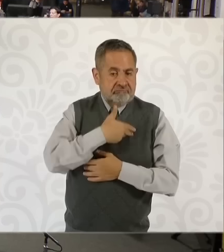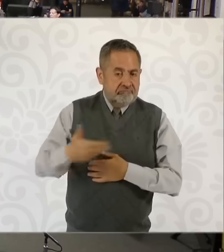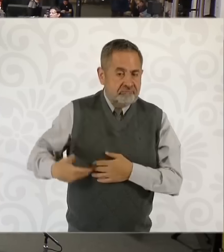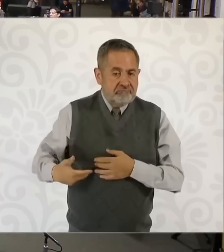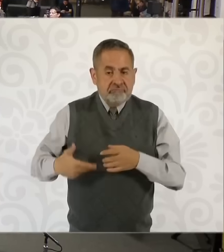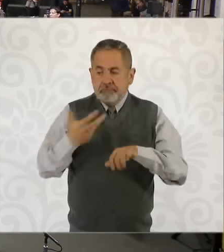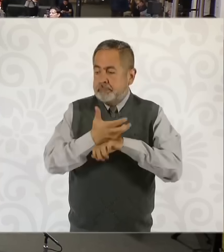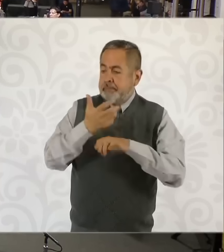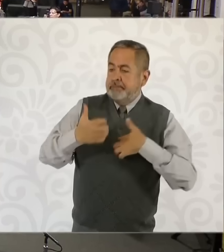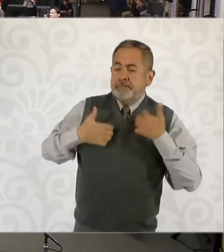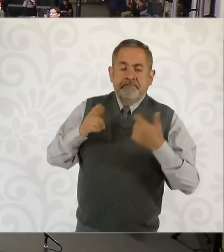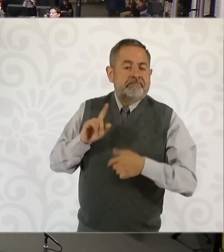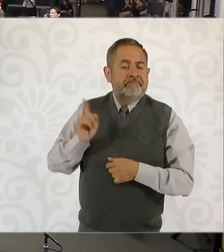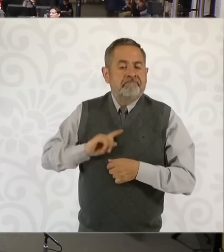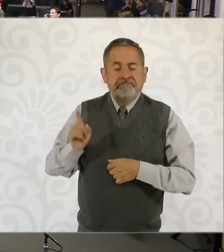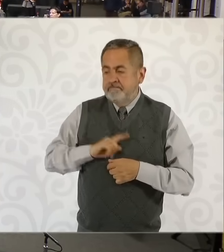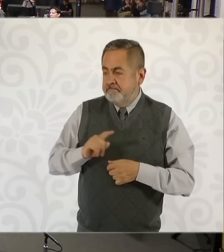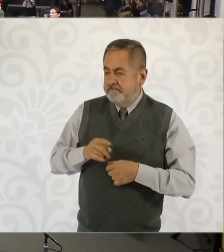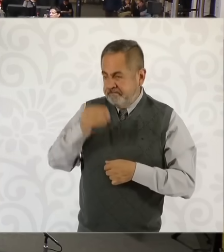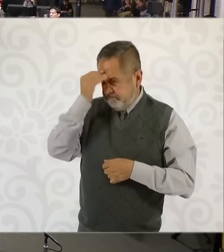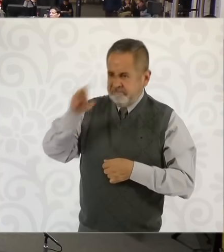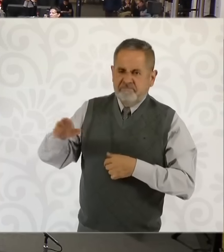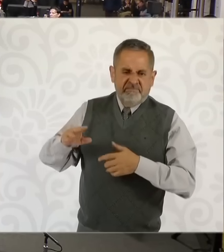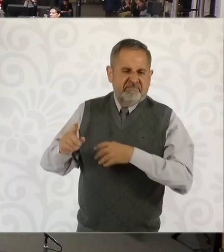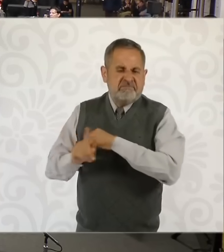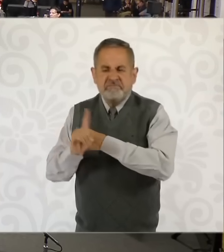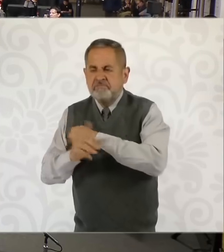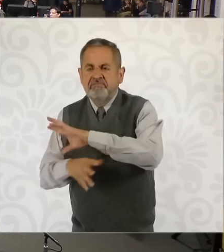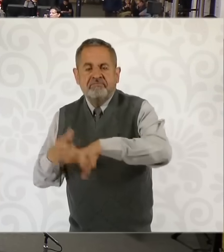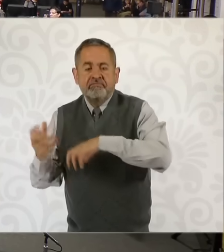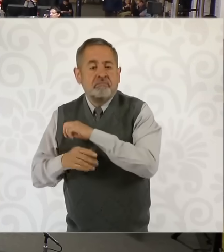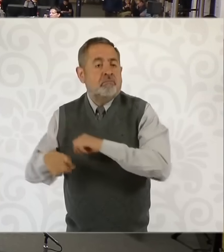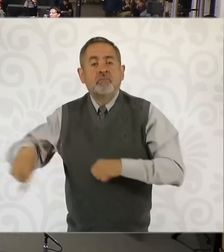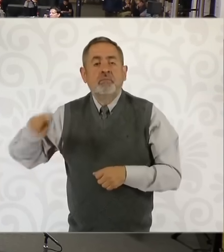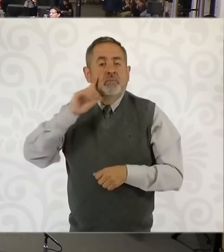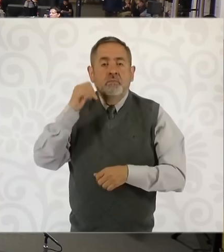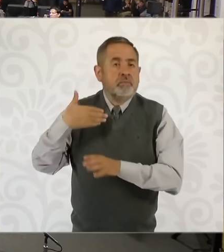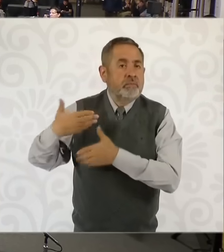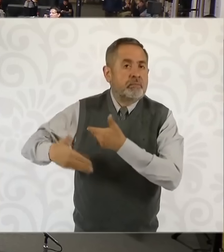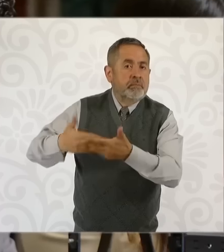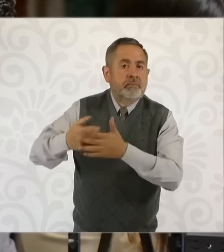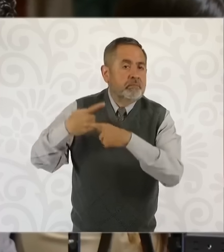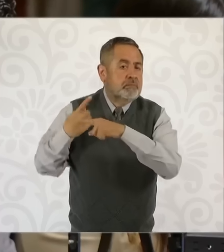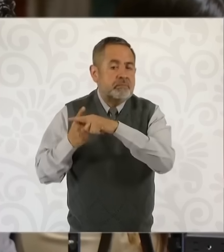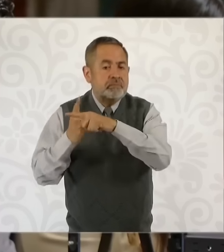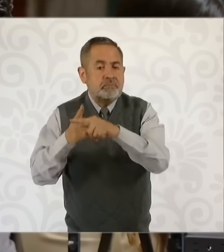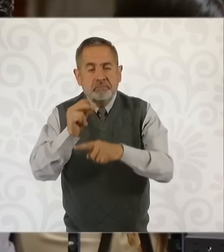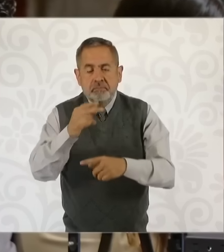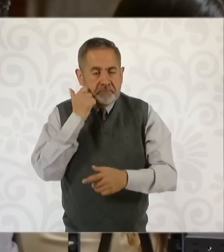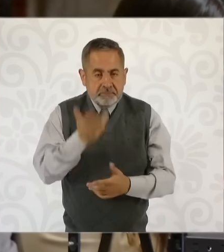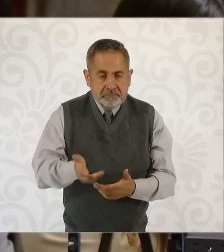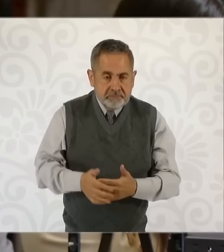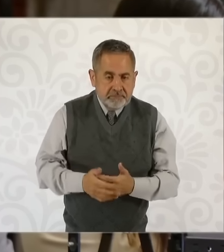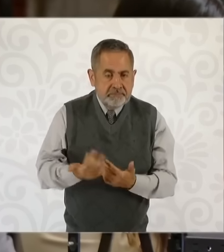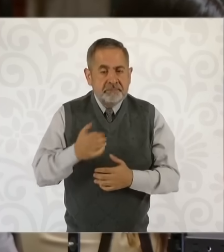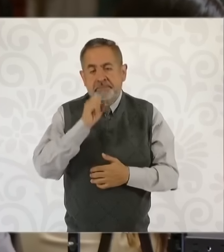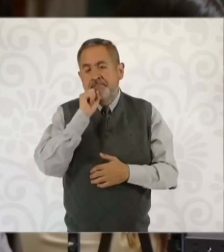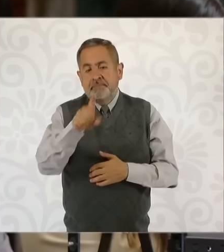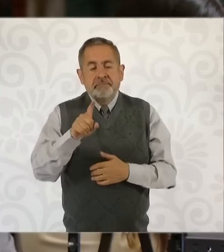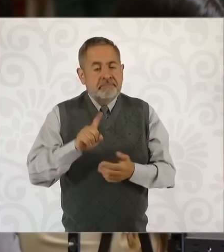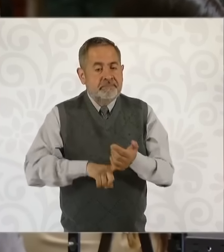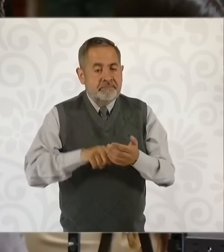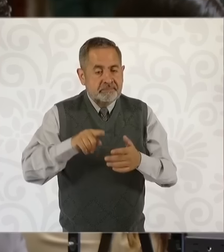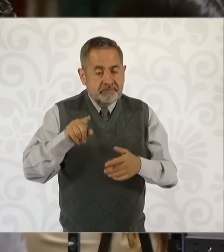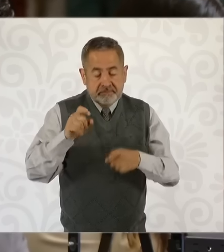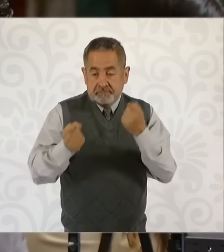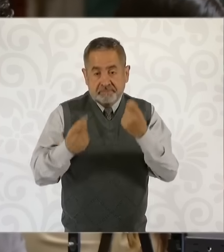característica de ser justamente estos gobiernos progresistas. Además, por supuesto, se utilizan en algunos casos ya